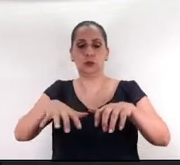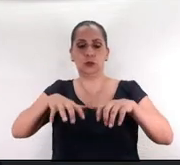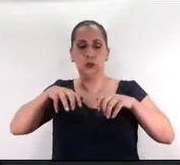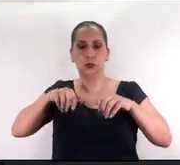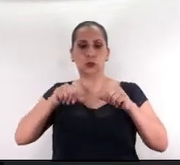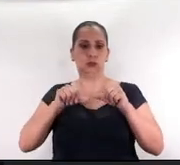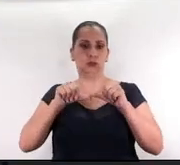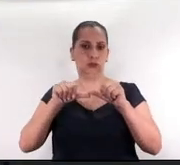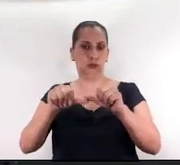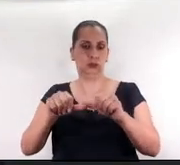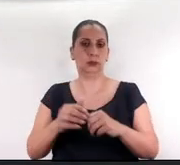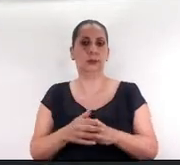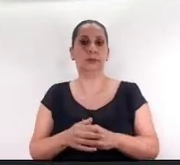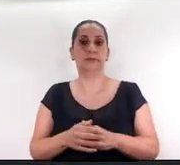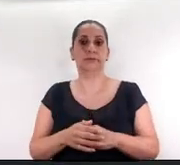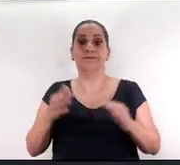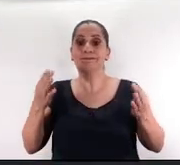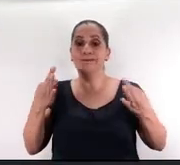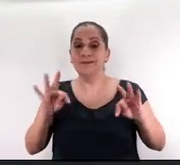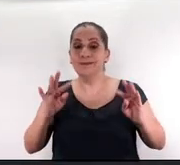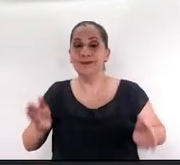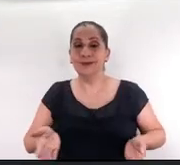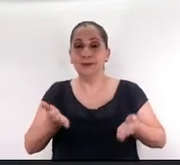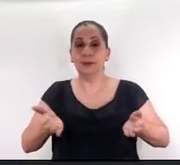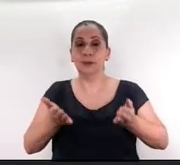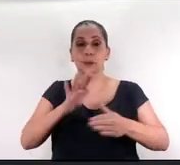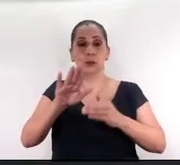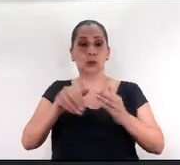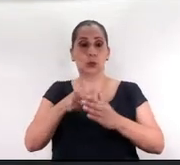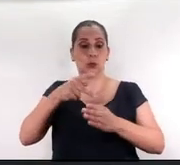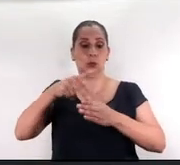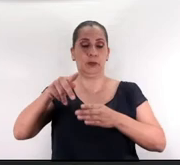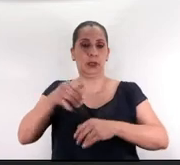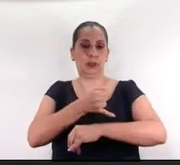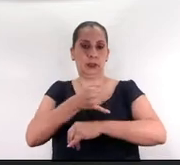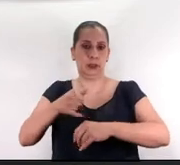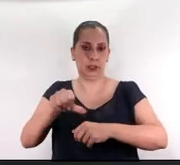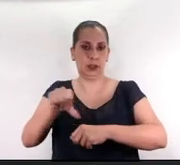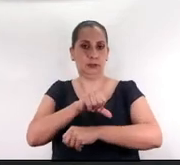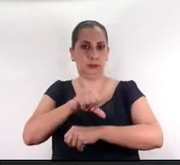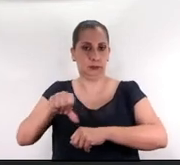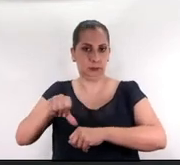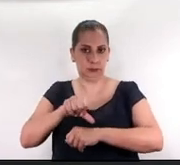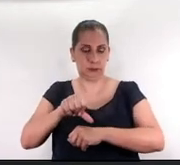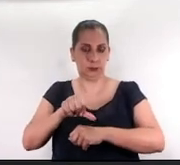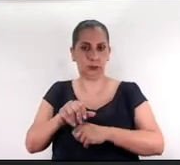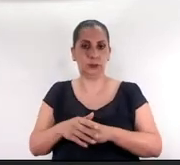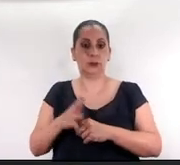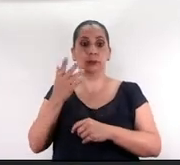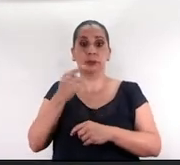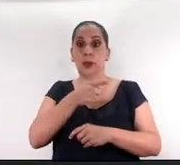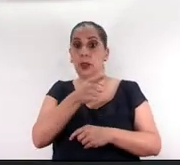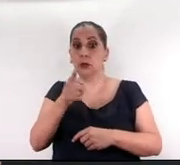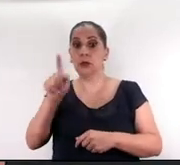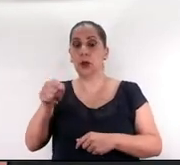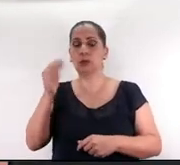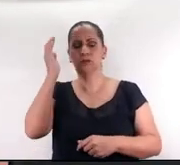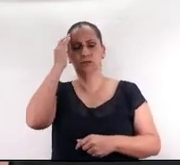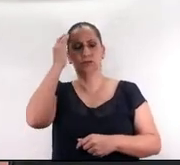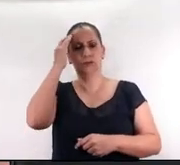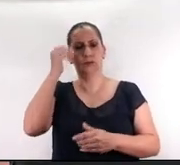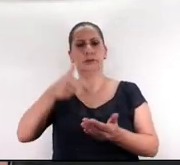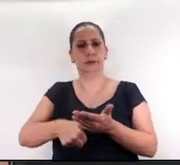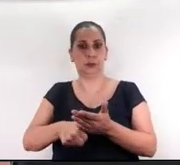consecutivo, motivando de esta forma a los profesionales de las ingenierías y de la arquitectura para un voto